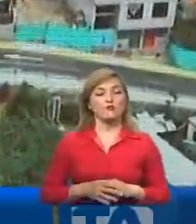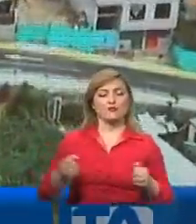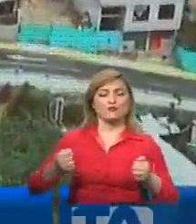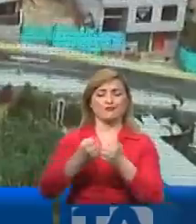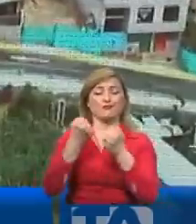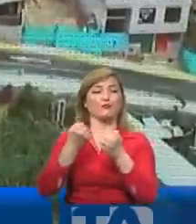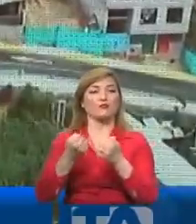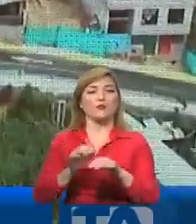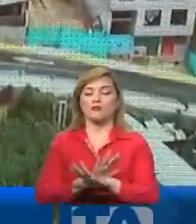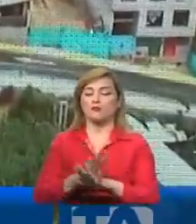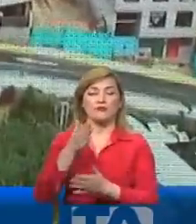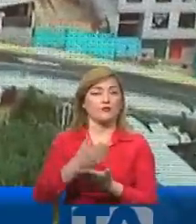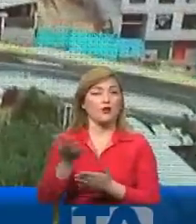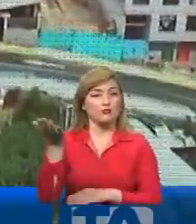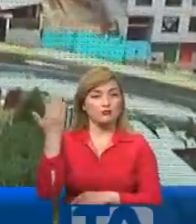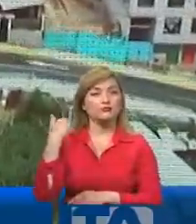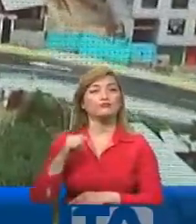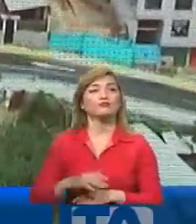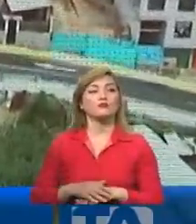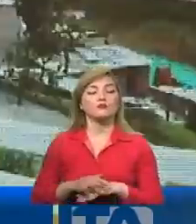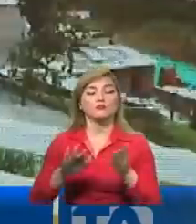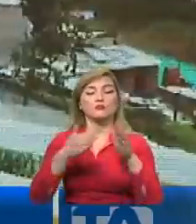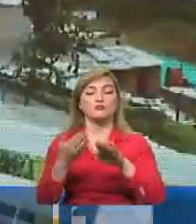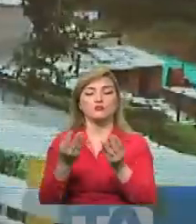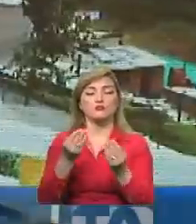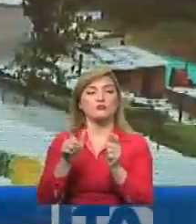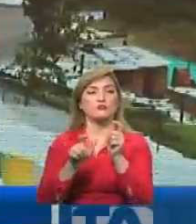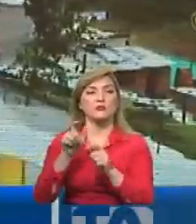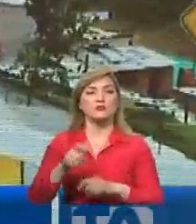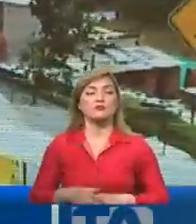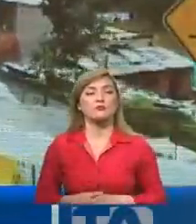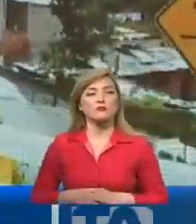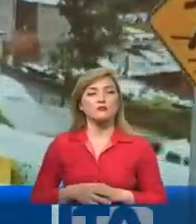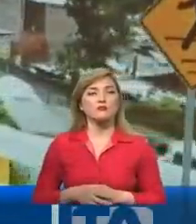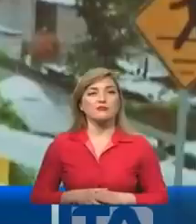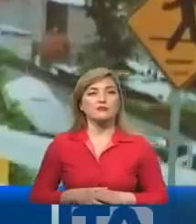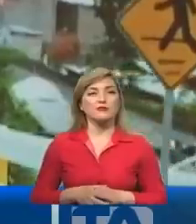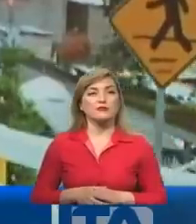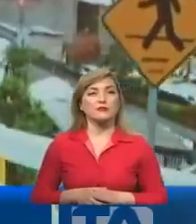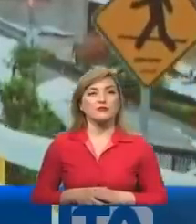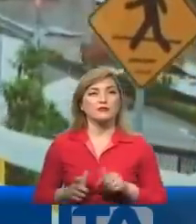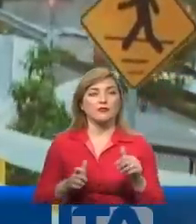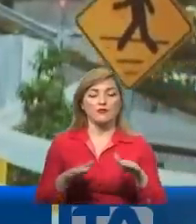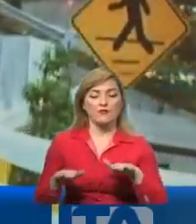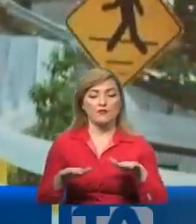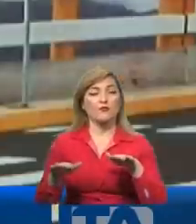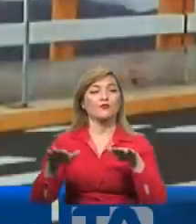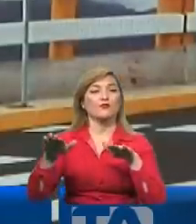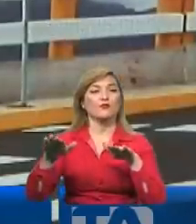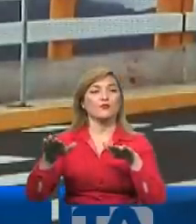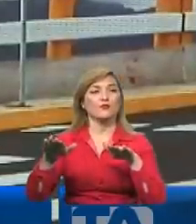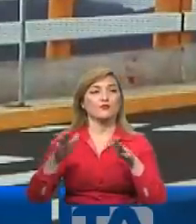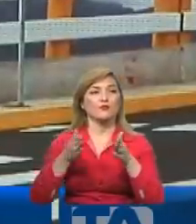de tránsito que en varias ocasiones han provocado la muerte de decenas de ciudadanos. Las personas que circulan por la autopista